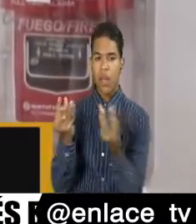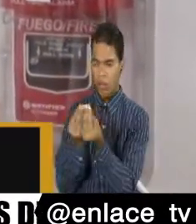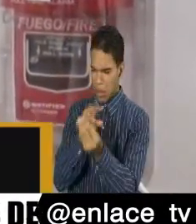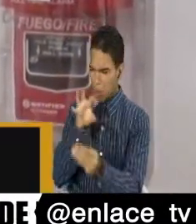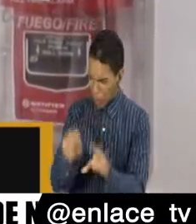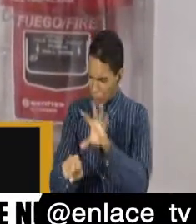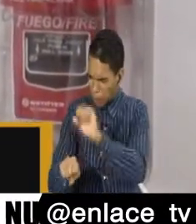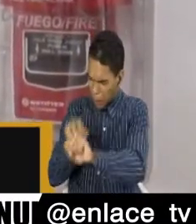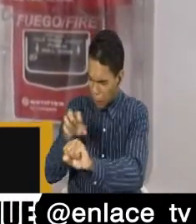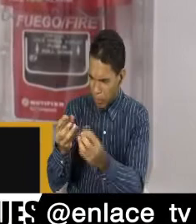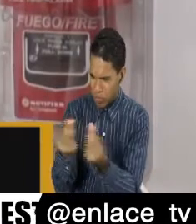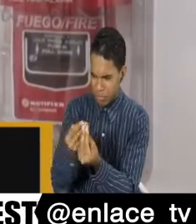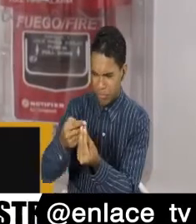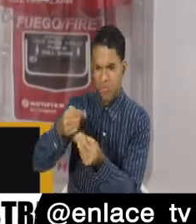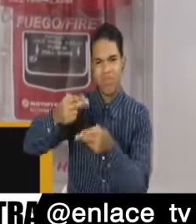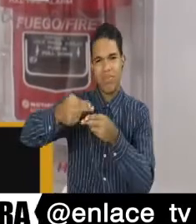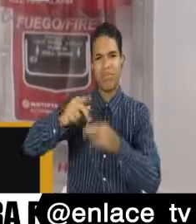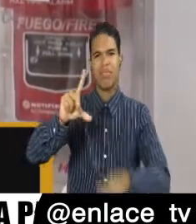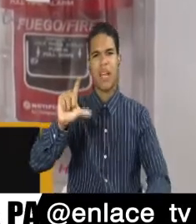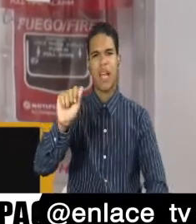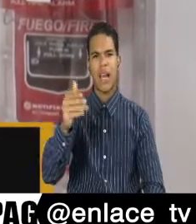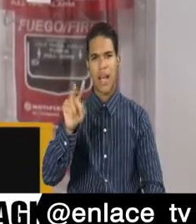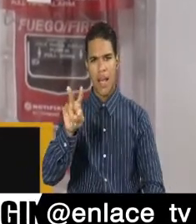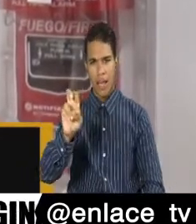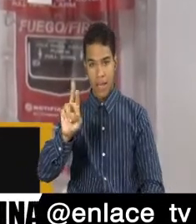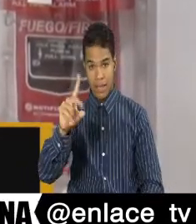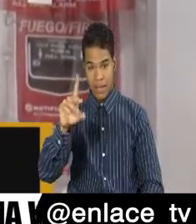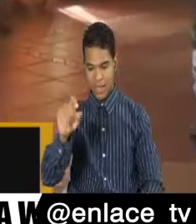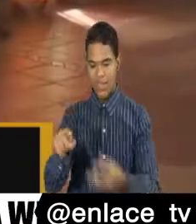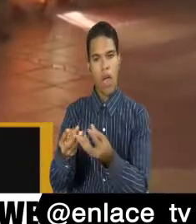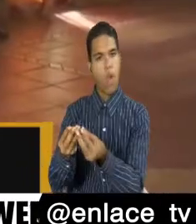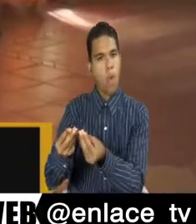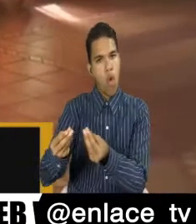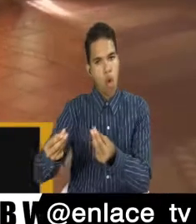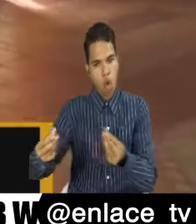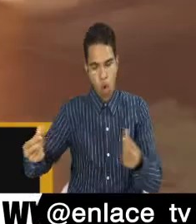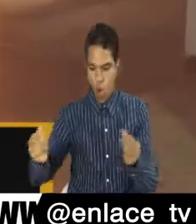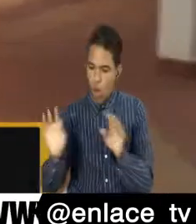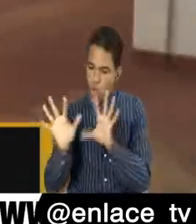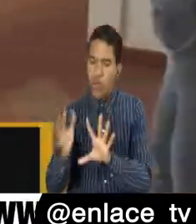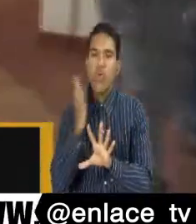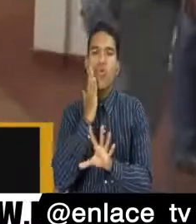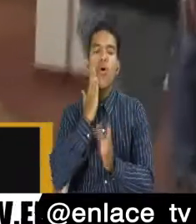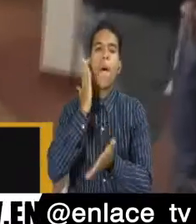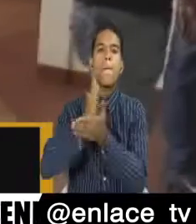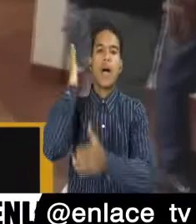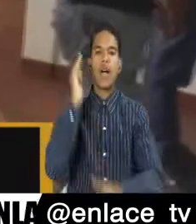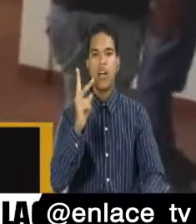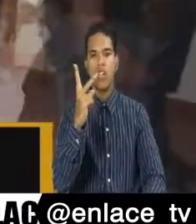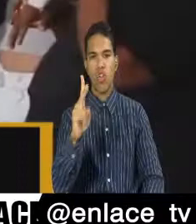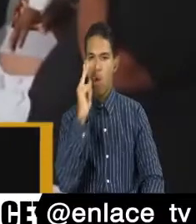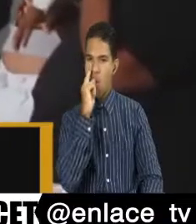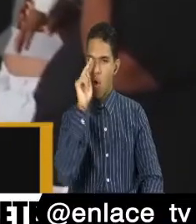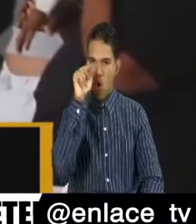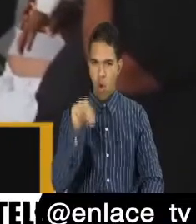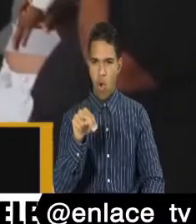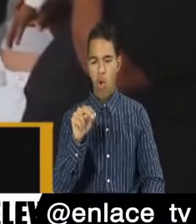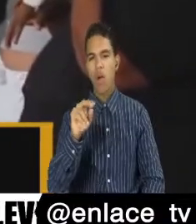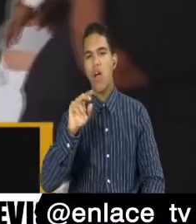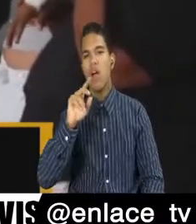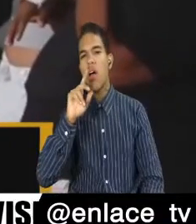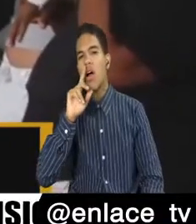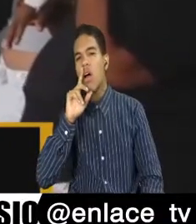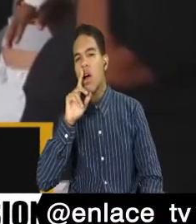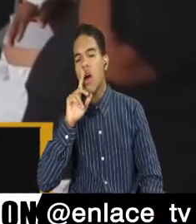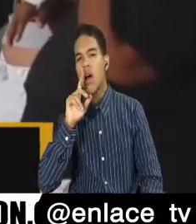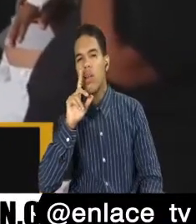denominada La Verde. Eso tiene una referencia que es el 12 de junio del 2017, cuando unidades